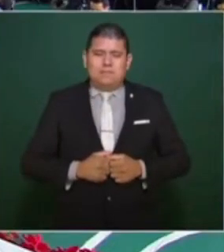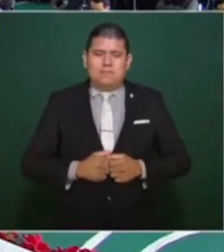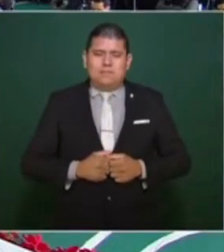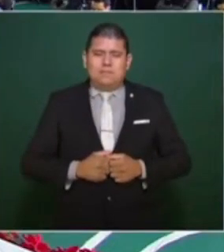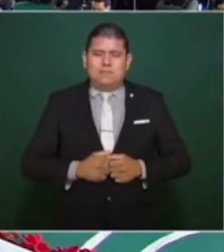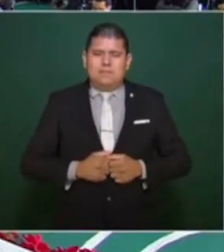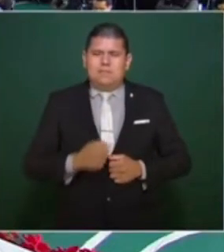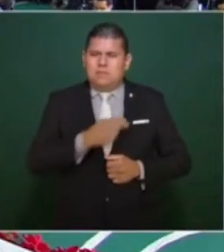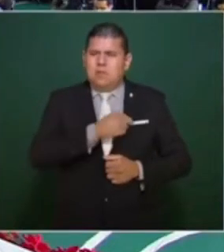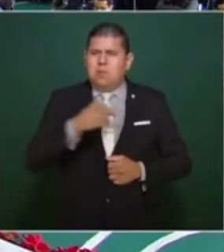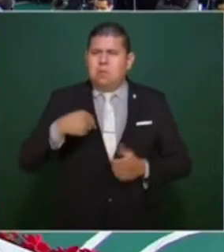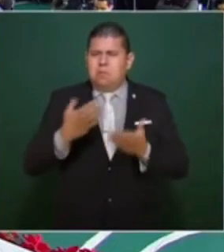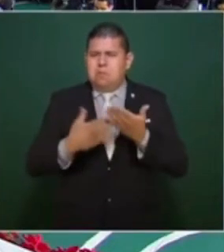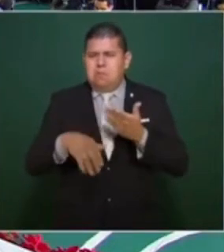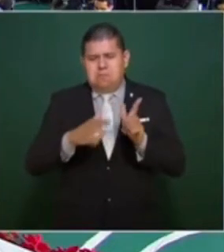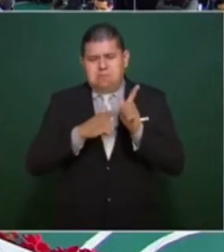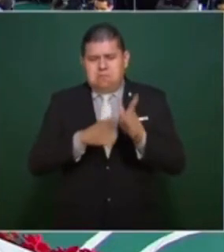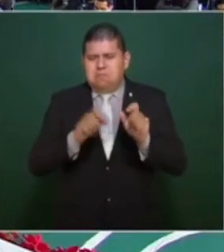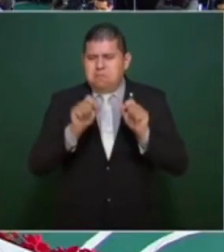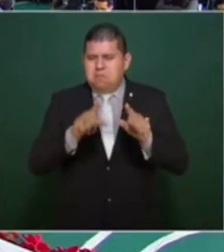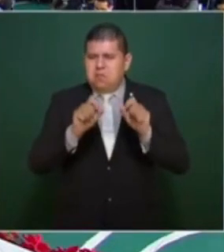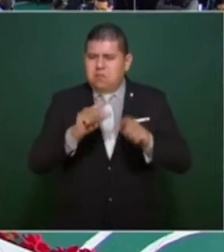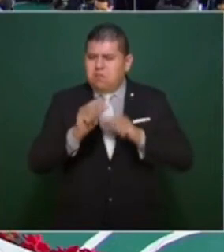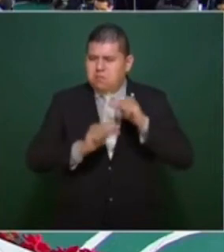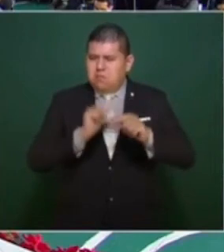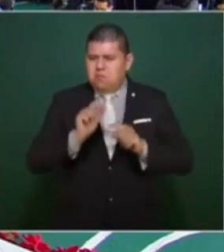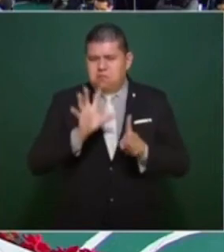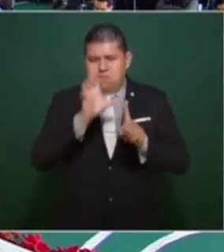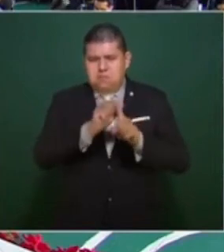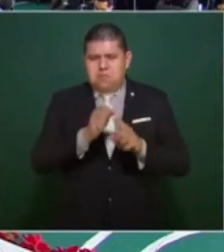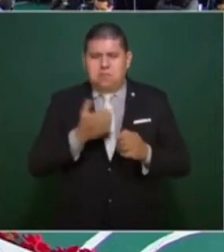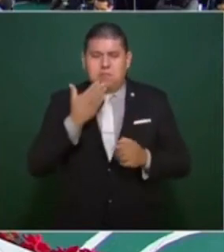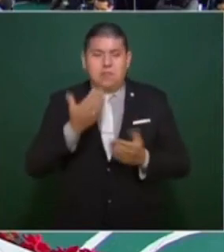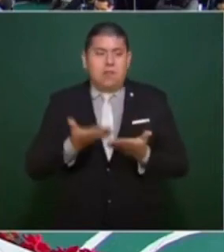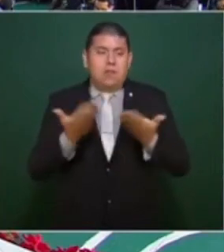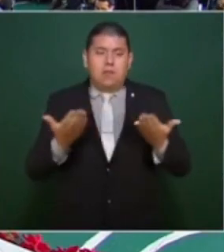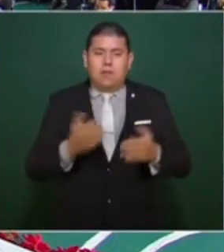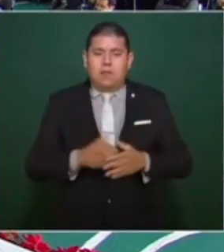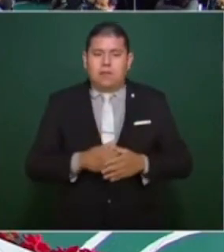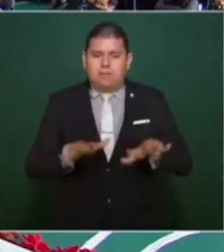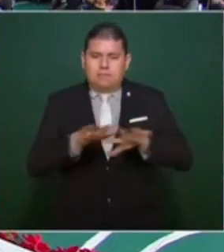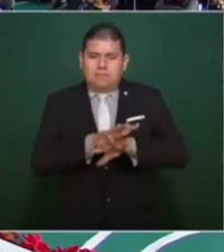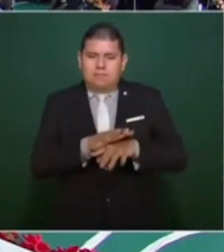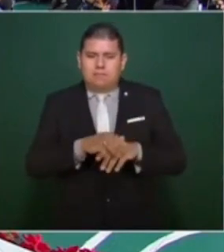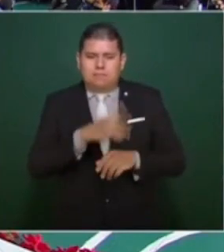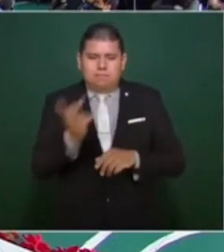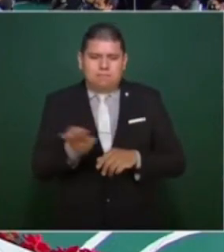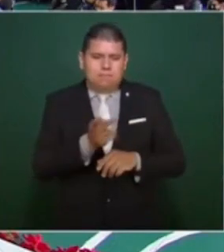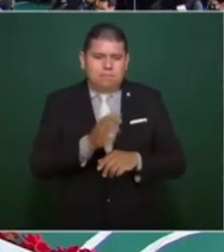Y vamos avanzando, que eso es también lo bueno. Bueno, ya abrimos.